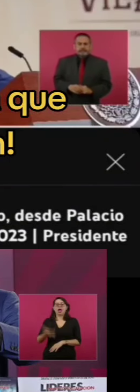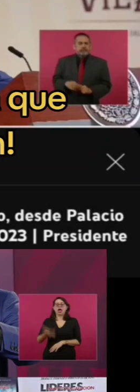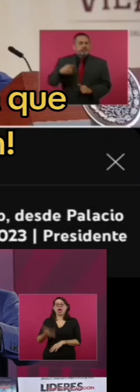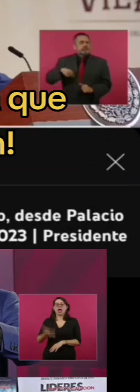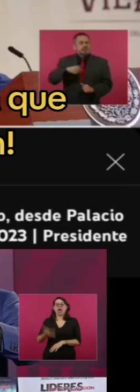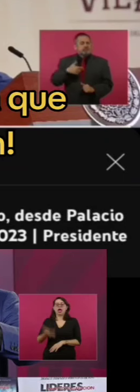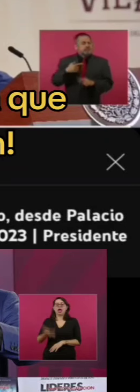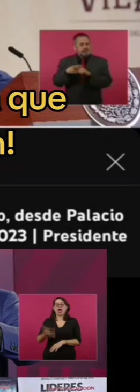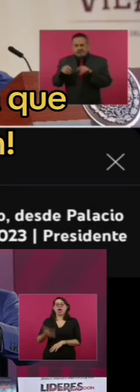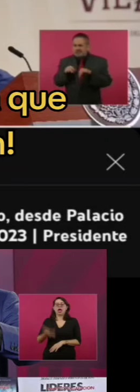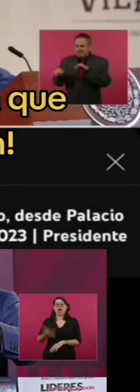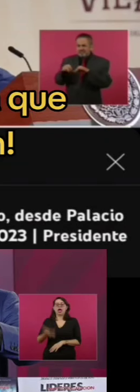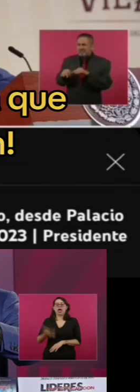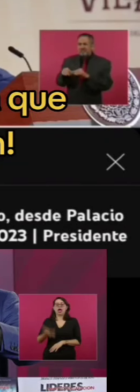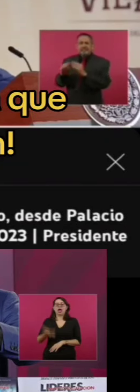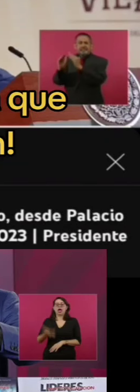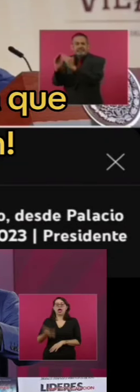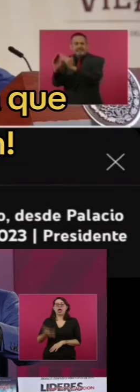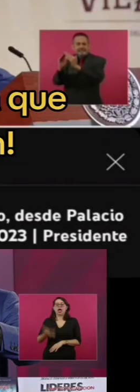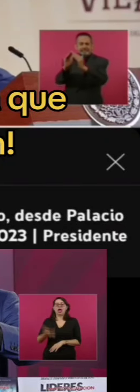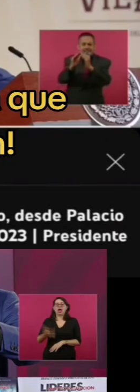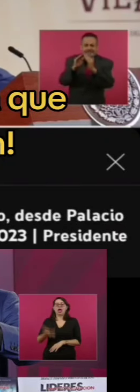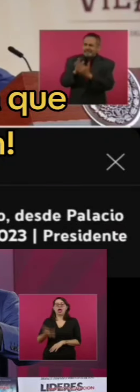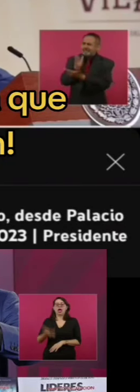hacíamos trabajo casa por casa.